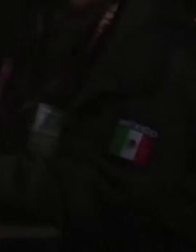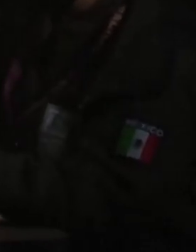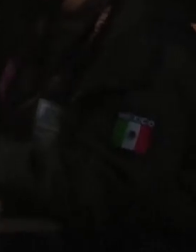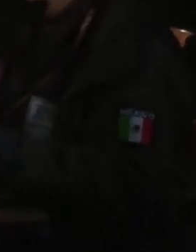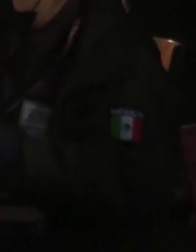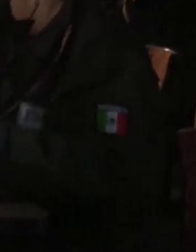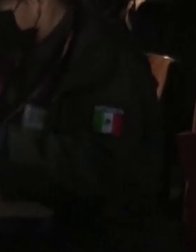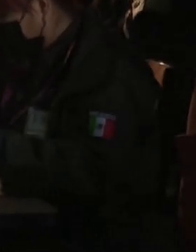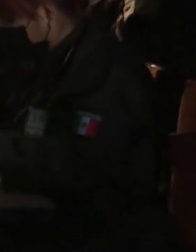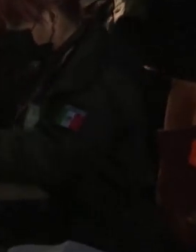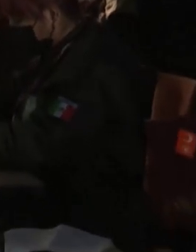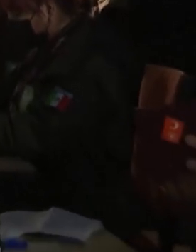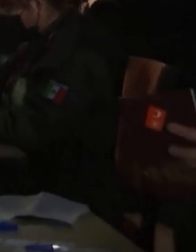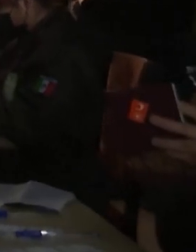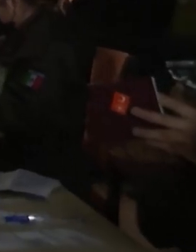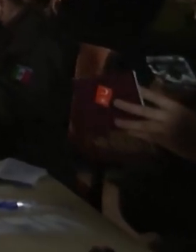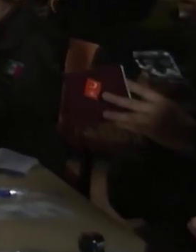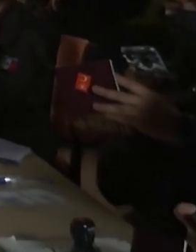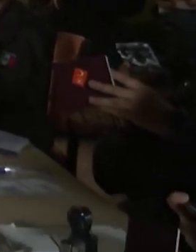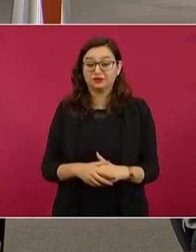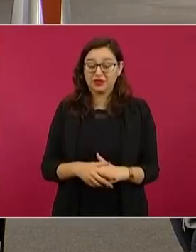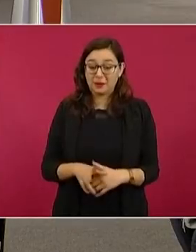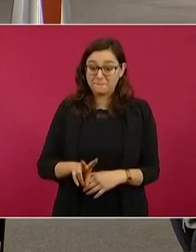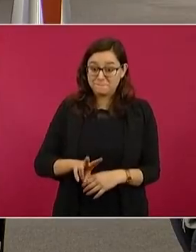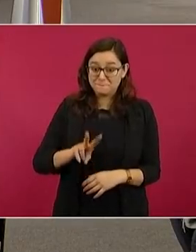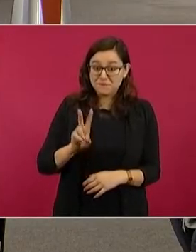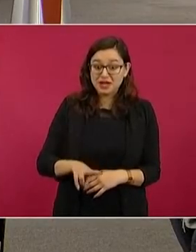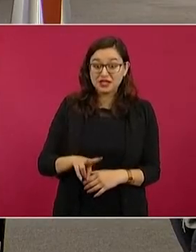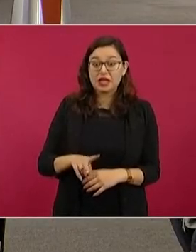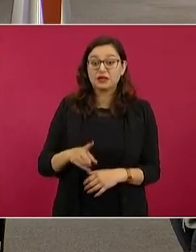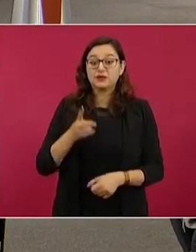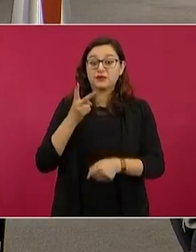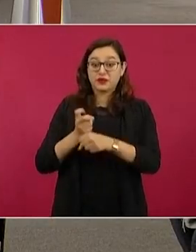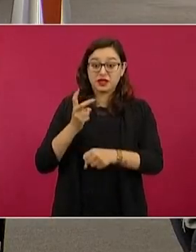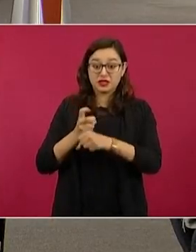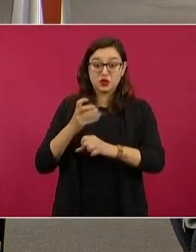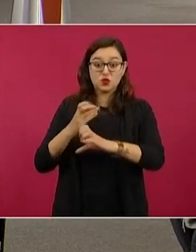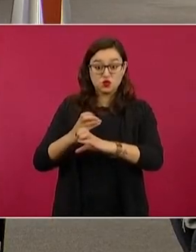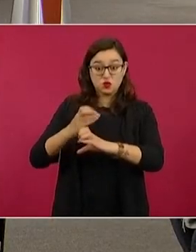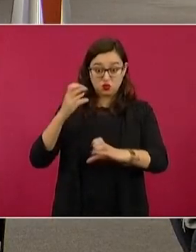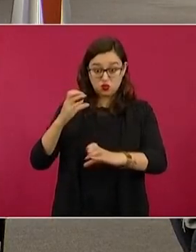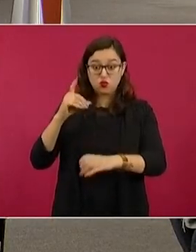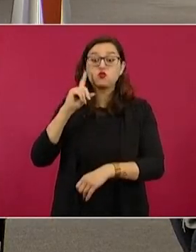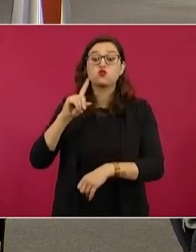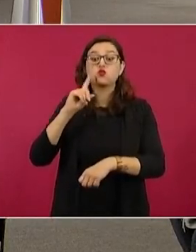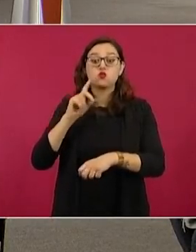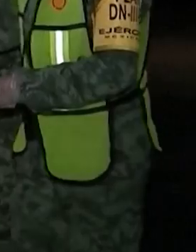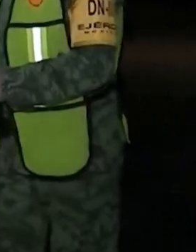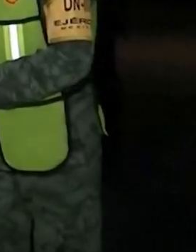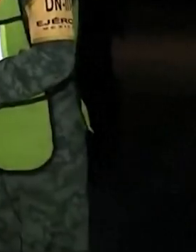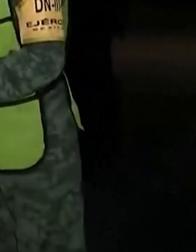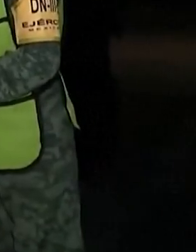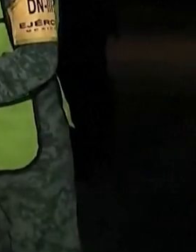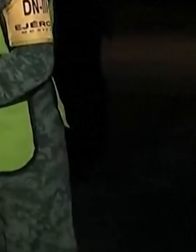esfuerzos para ayudar a otros mexicanos que buscan salir de ucrania rumbo a rumanía méxico ha condenado la invasión de rusia